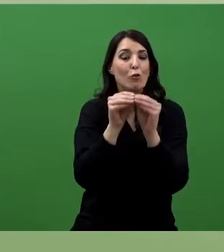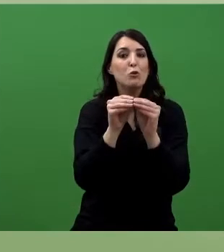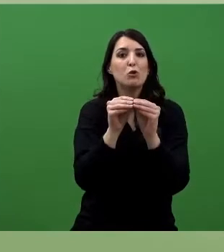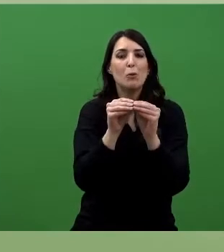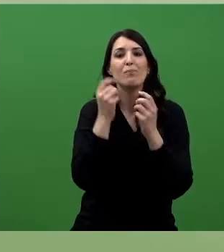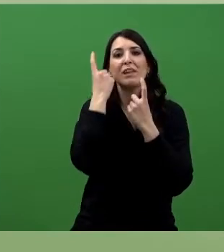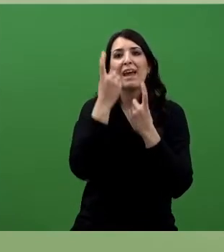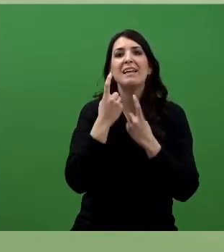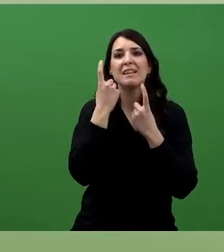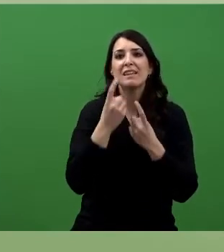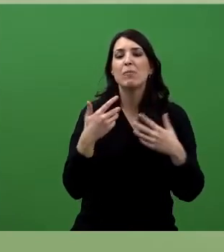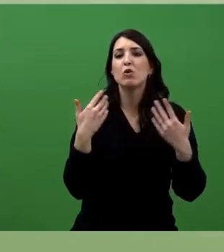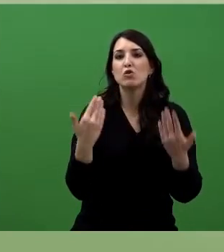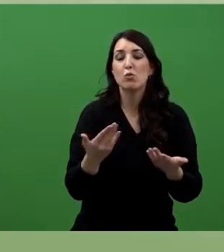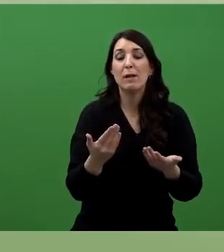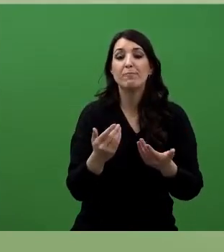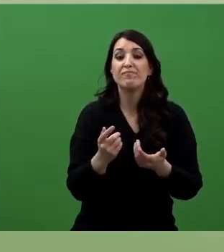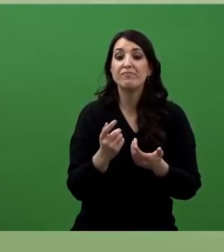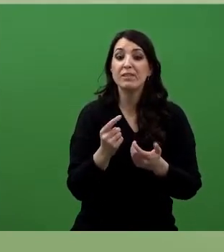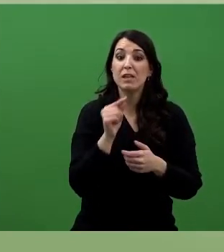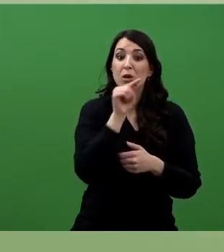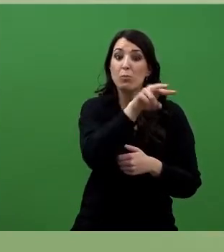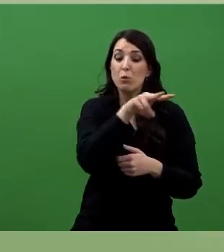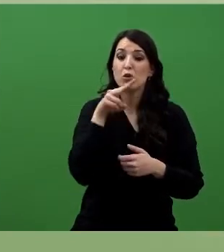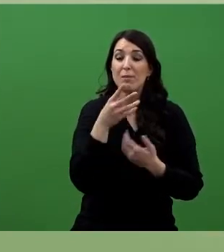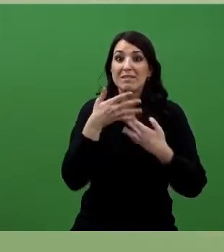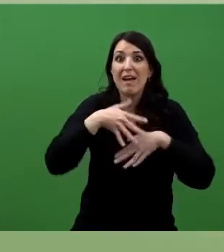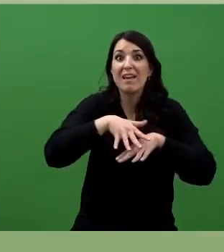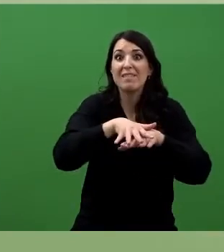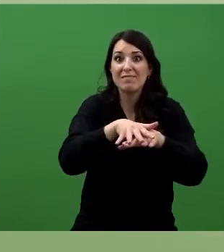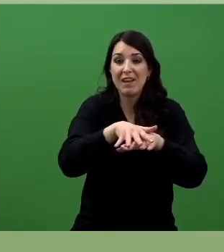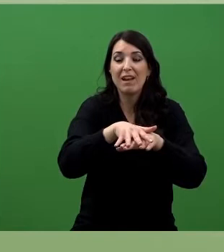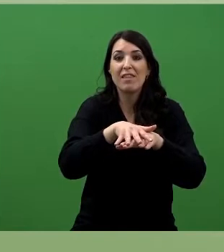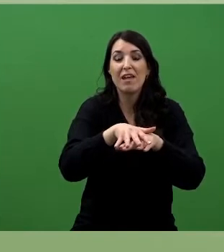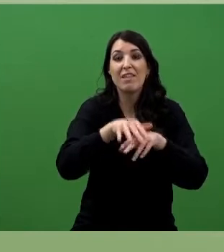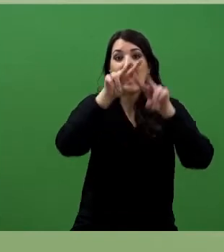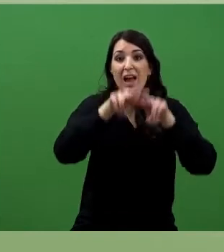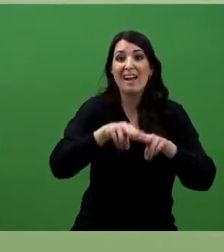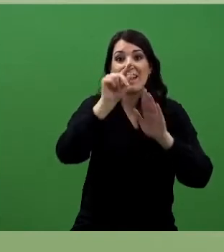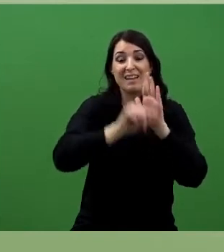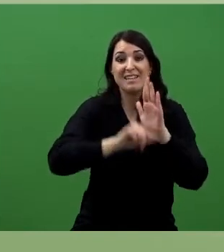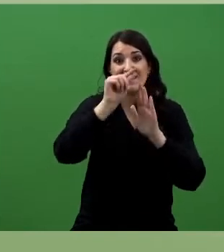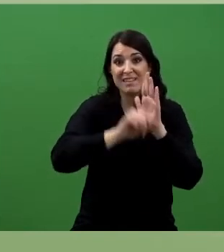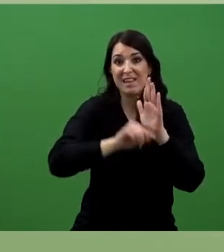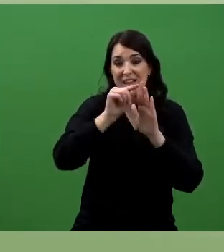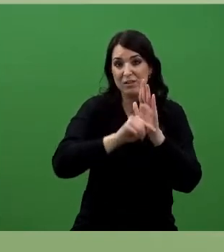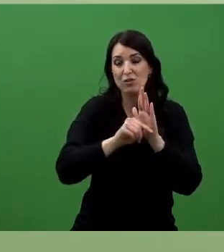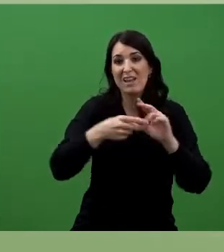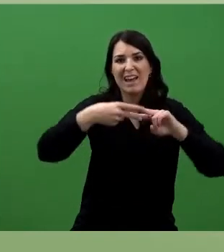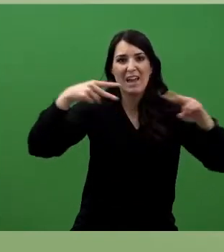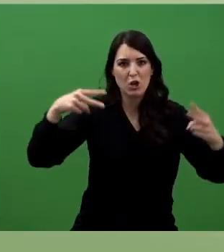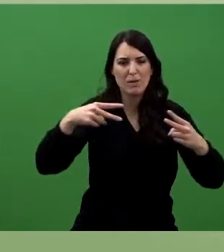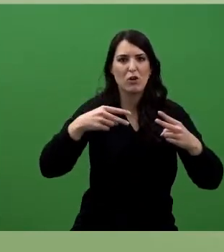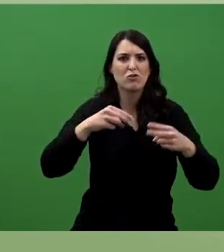que intentamos dar es una visión integrada de análisis de datos ómicos,